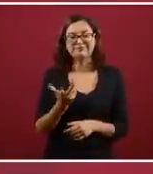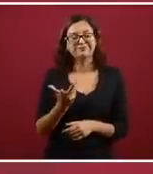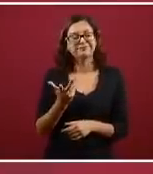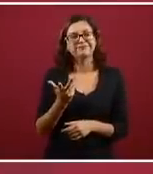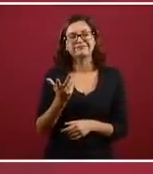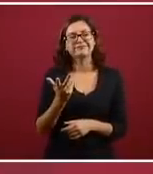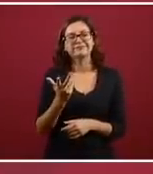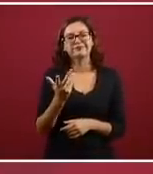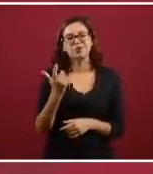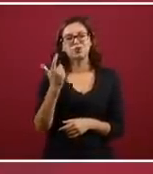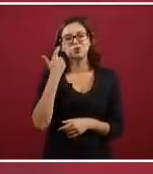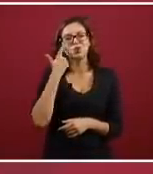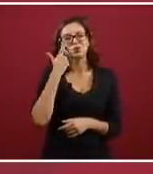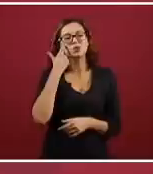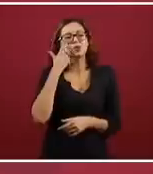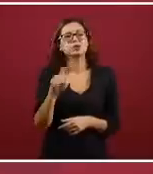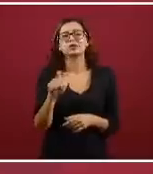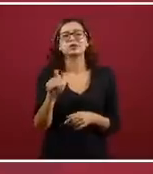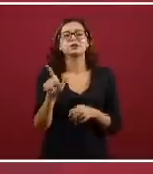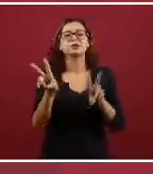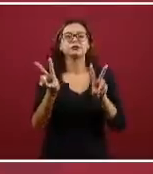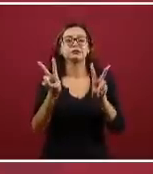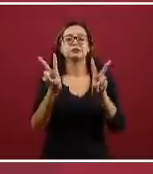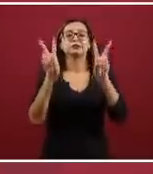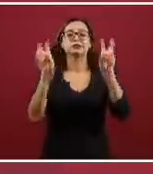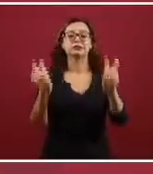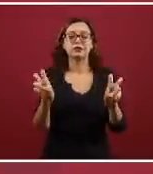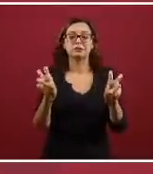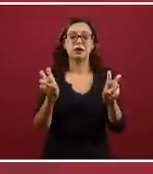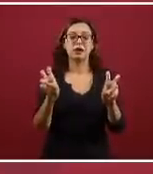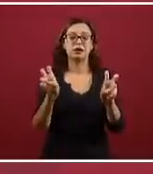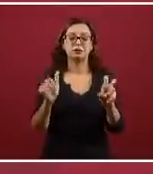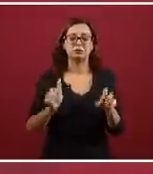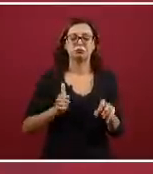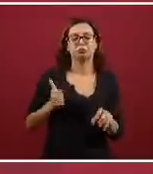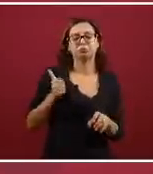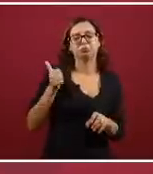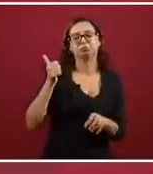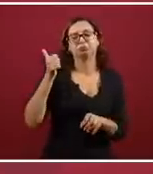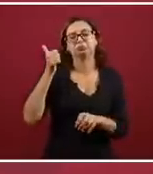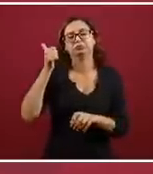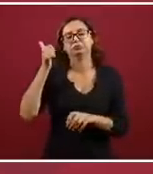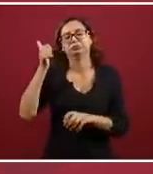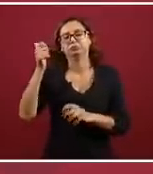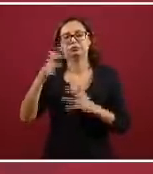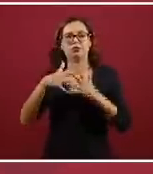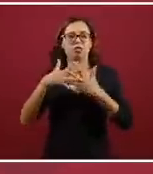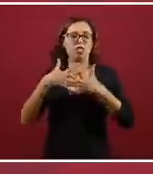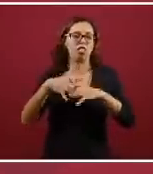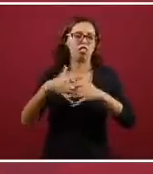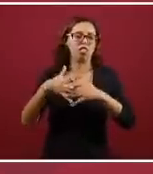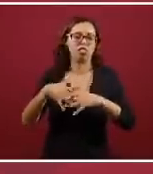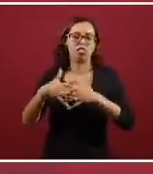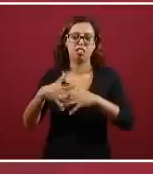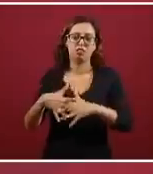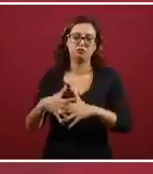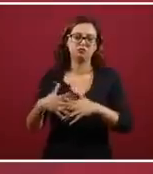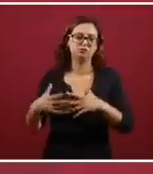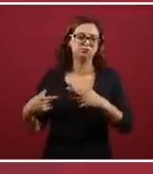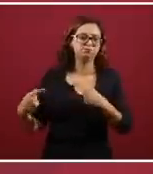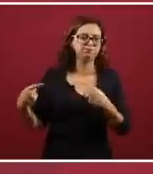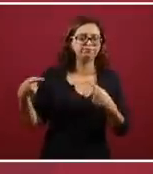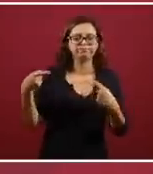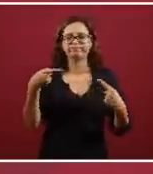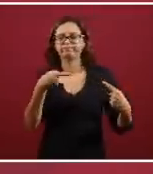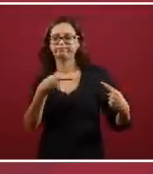queremos que este asunto se mezcle con las